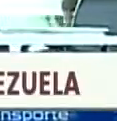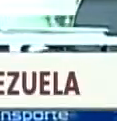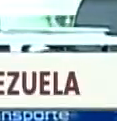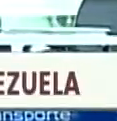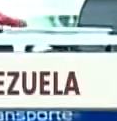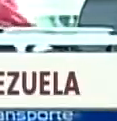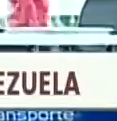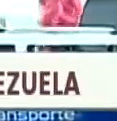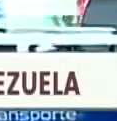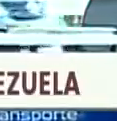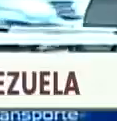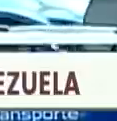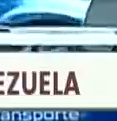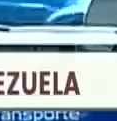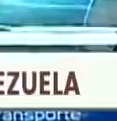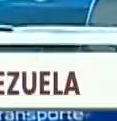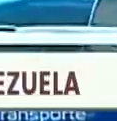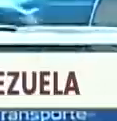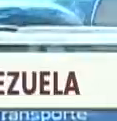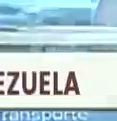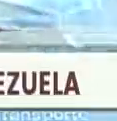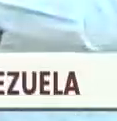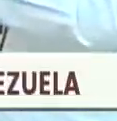amigo, en ese momento,